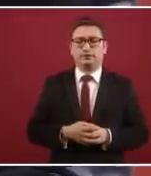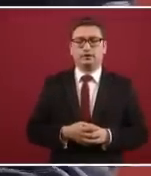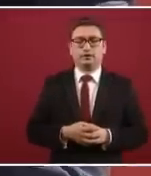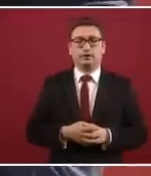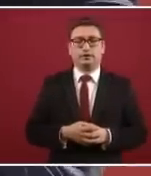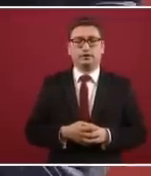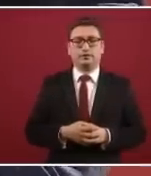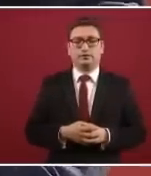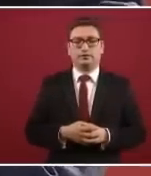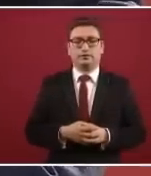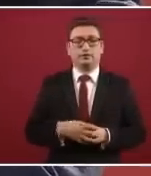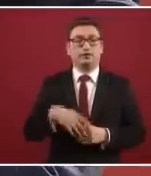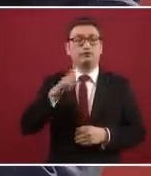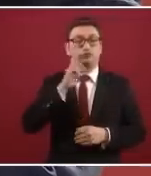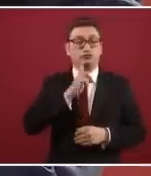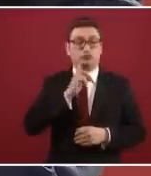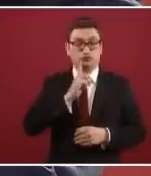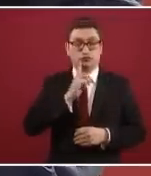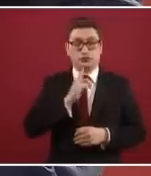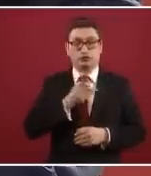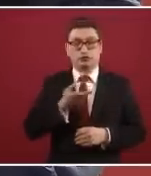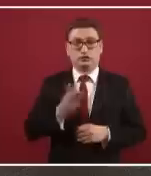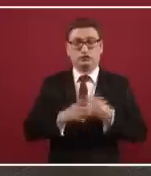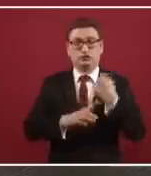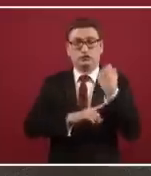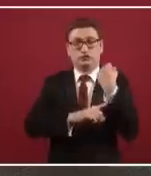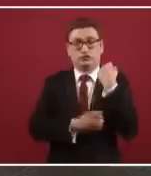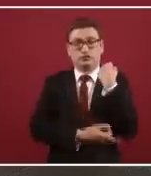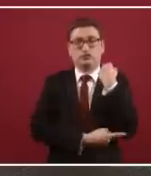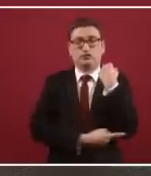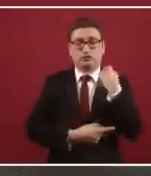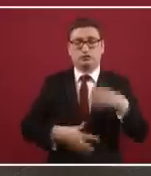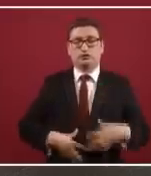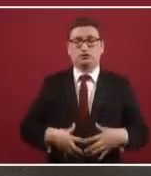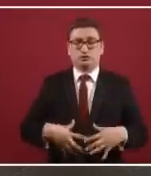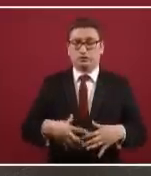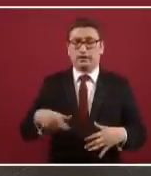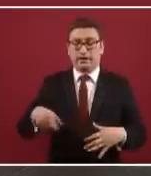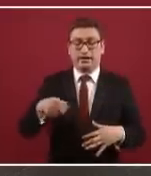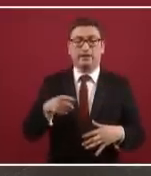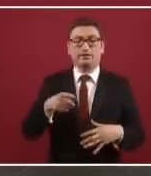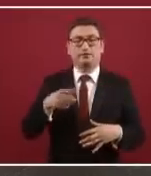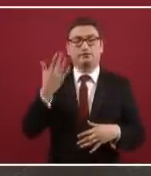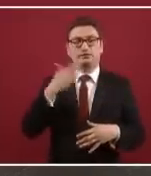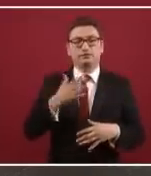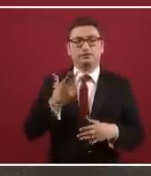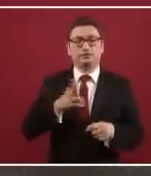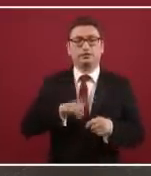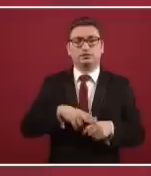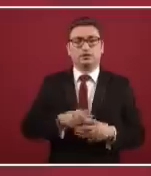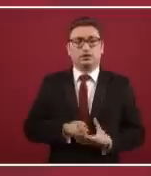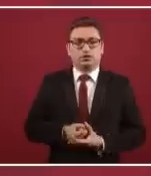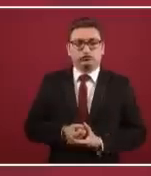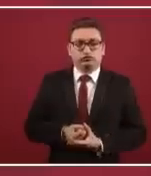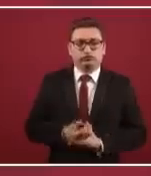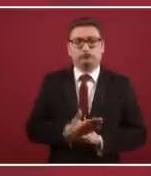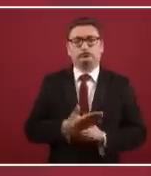mujeres con embarazos. Son hospitales en donde nacen